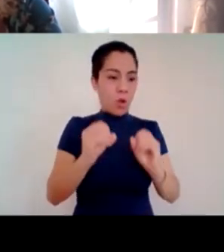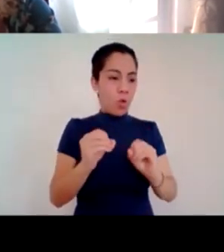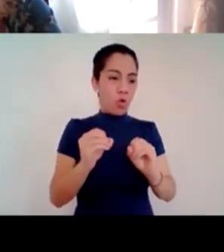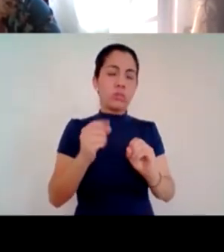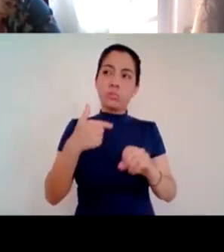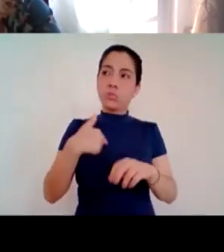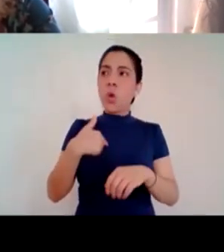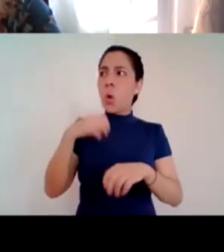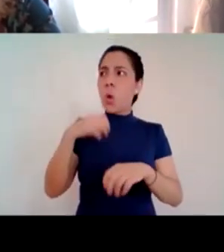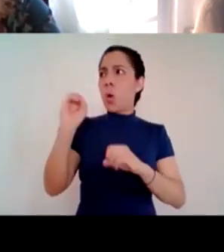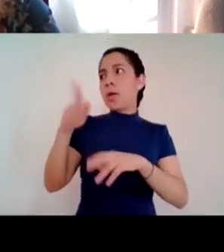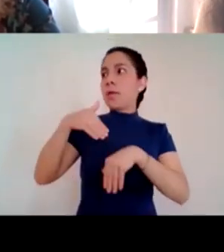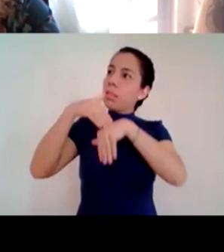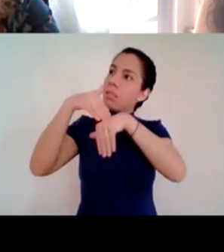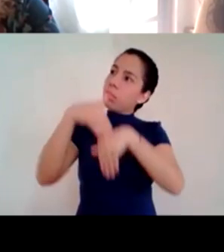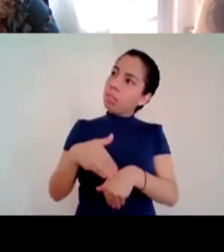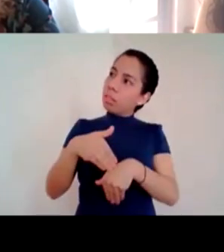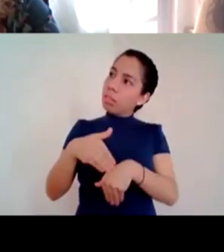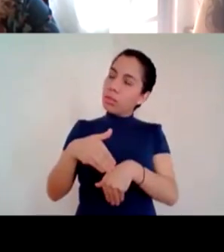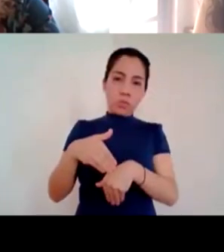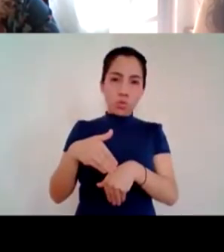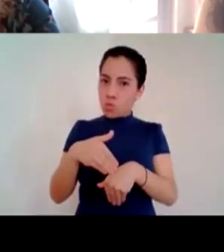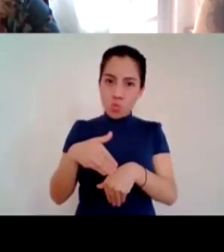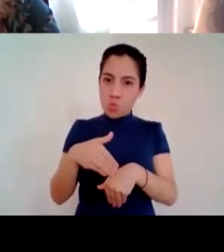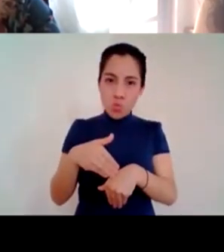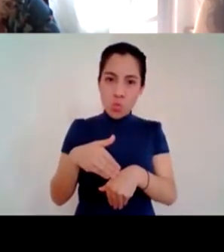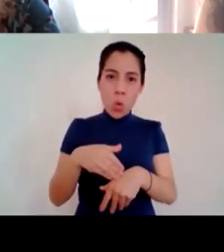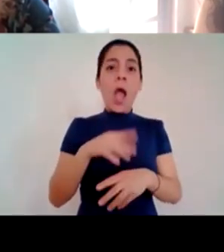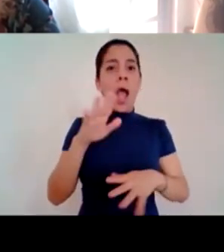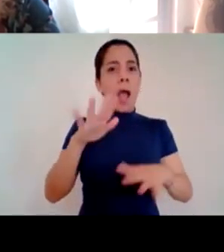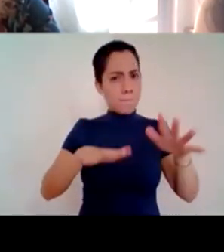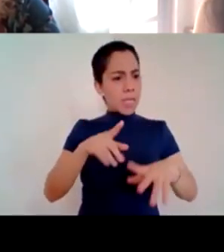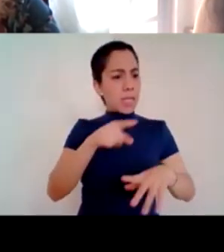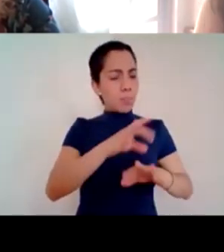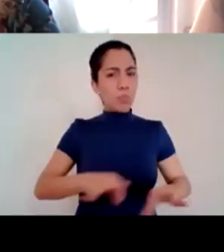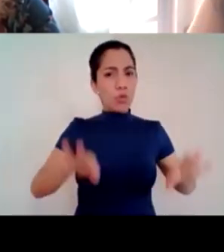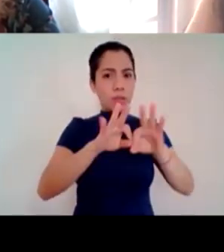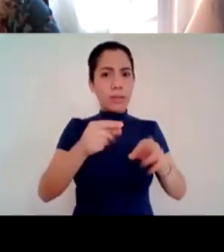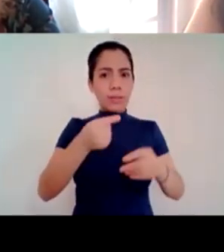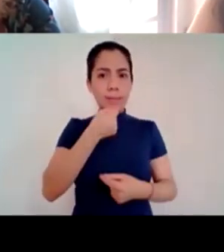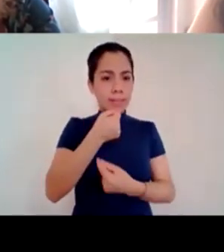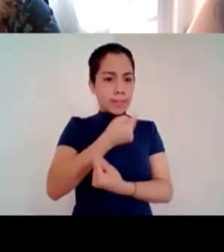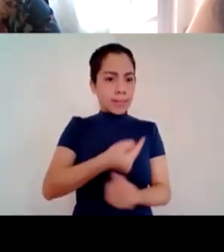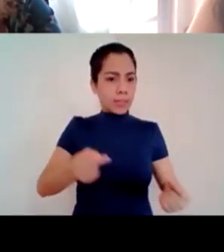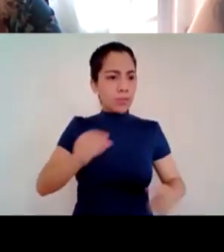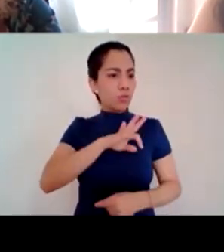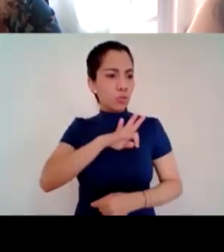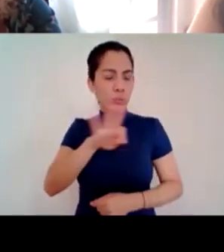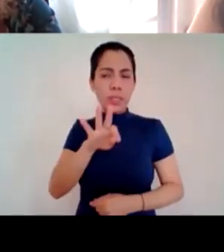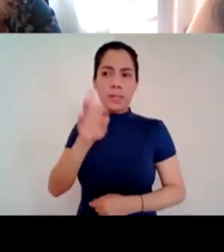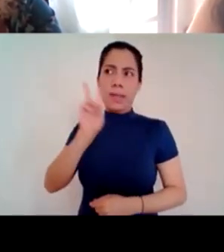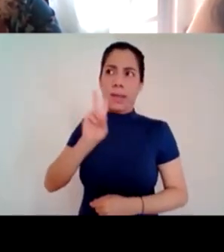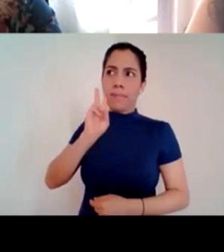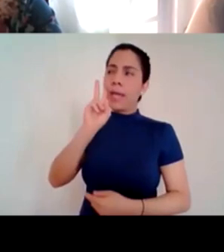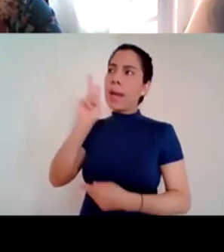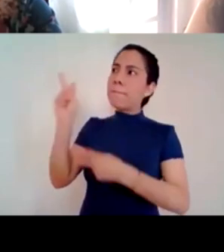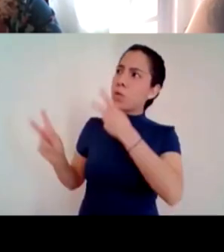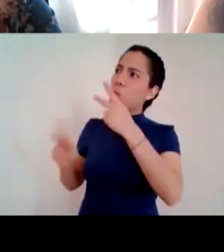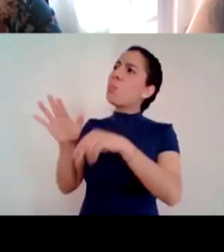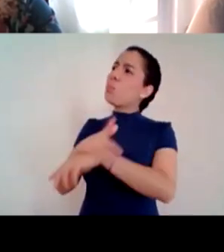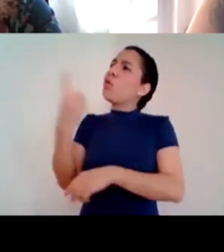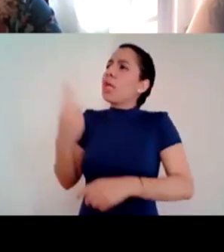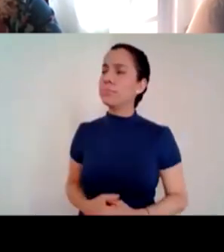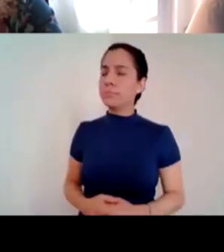preguntar que bueno que el niño me pregunte por qué lo que ocurre es que como adulto no quiero que me lo pregunte porque a veces yo tampoco sé por qué